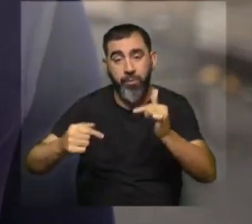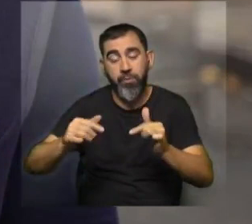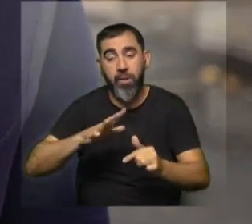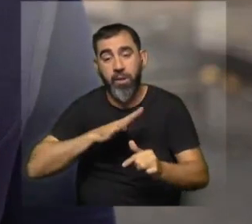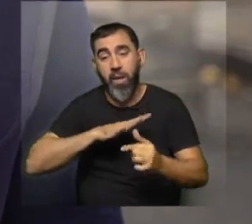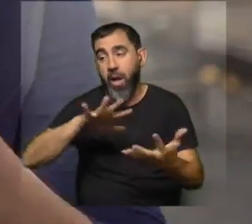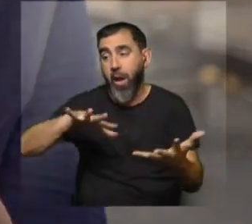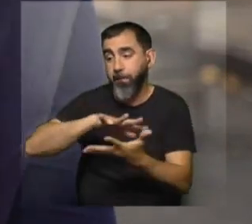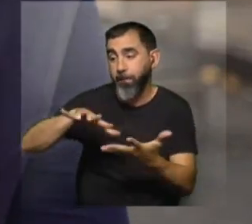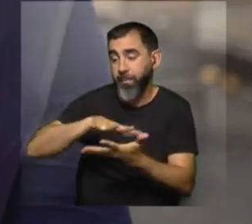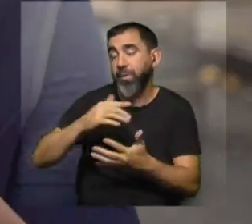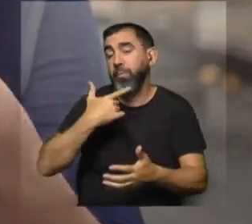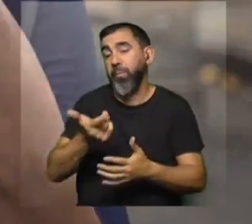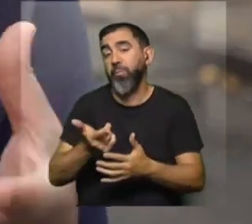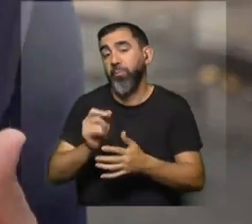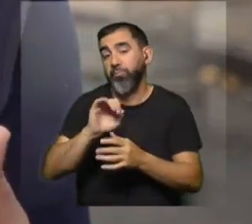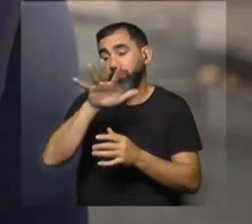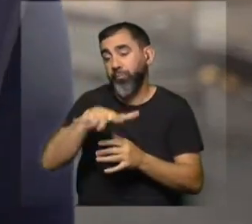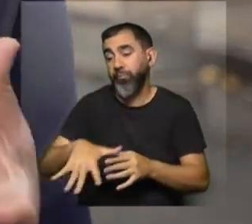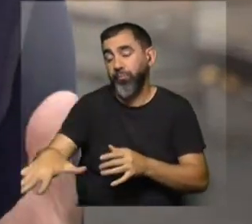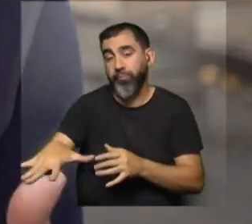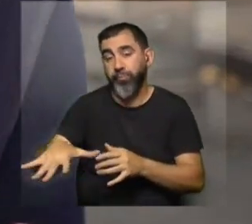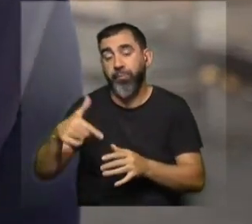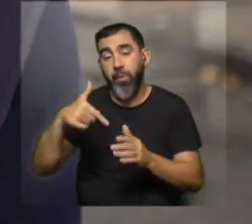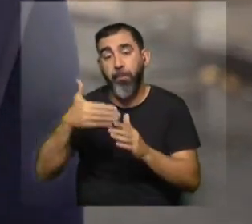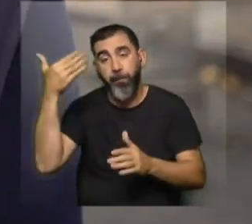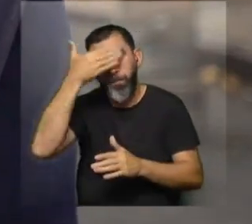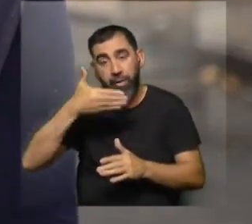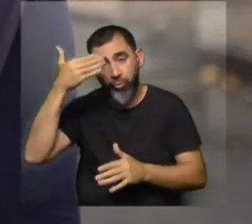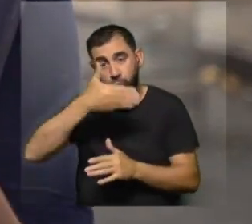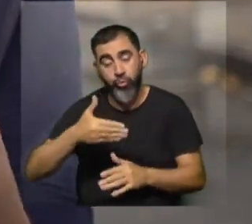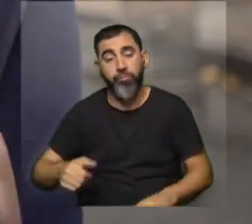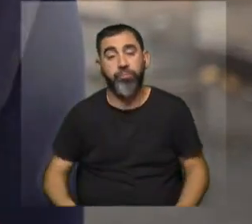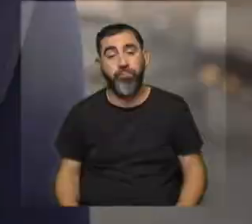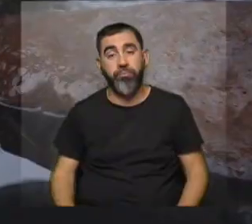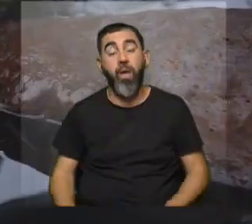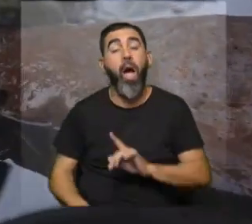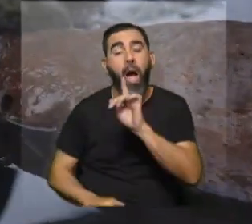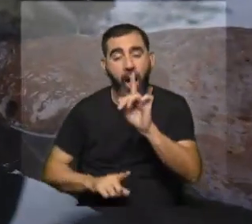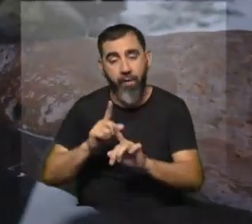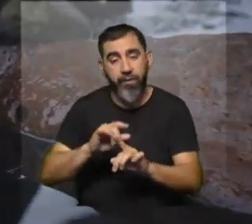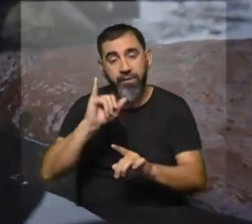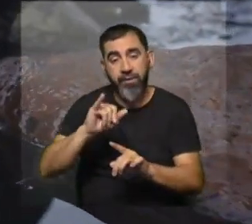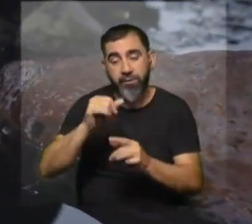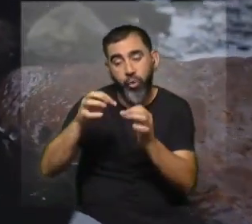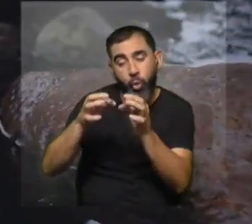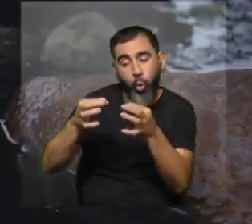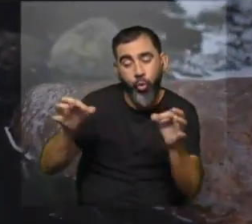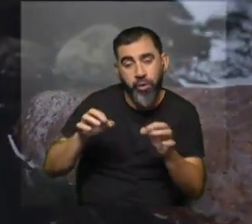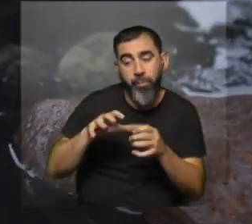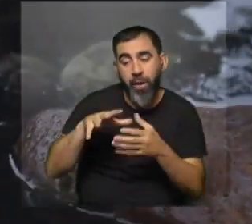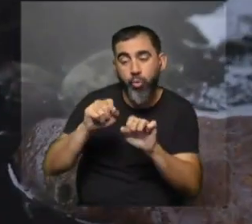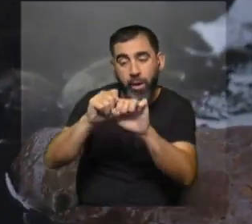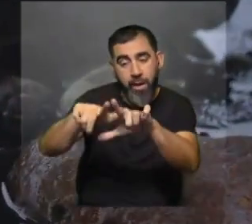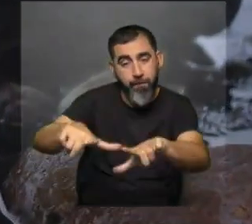en el ambiente, ejemplo en derrames de crudo o de petróleo. Eso a veces se utilizan ciertos microorganismos para ayudar a